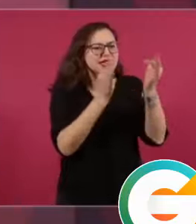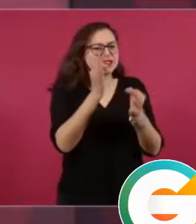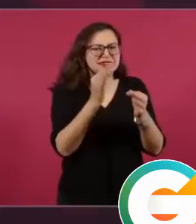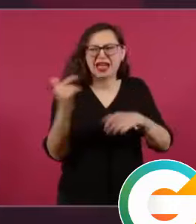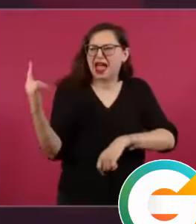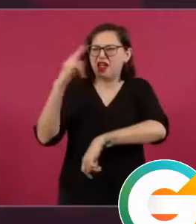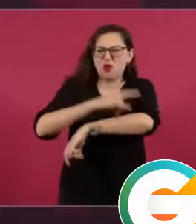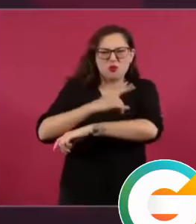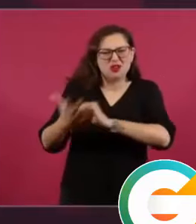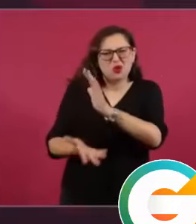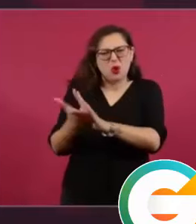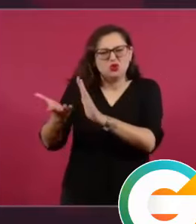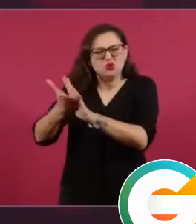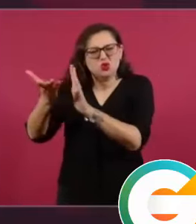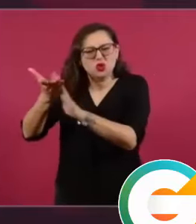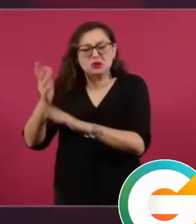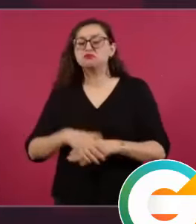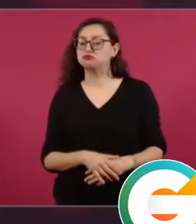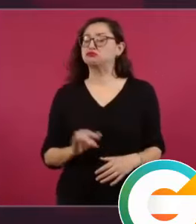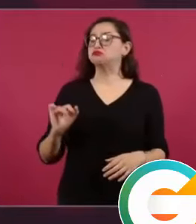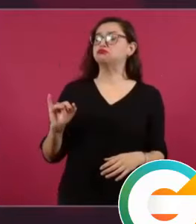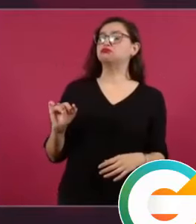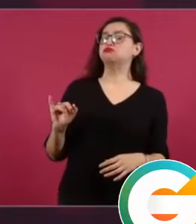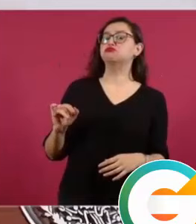sistemas de comunicación.